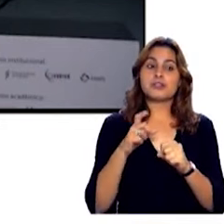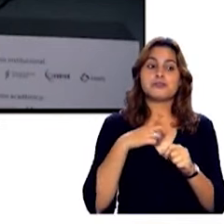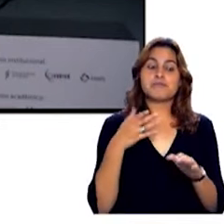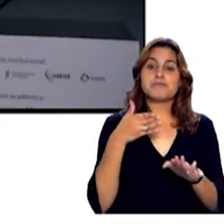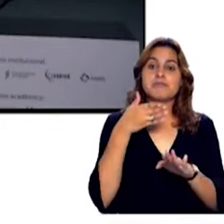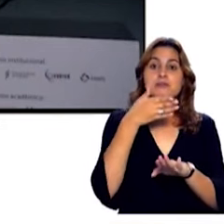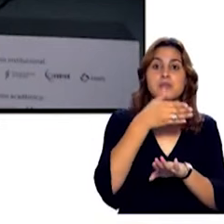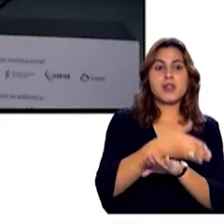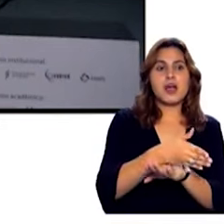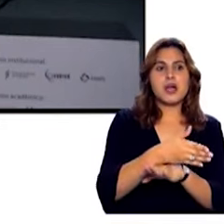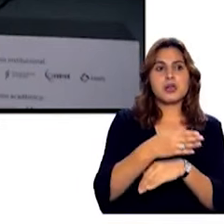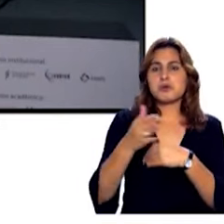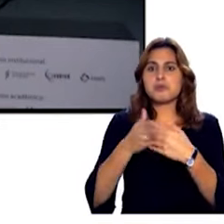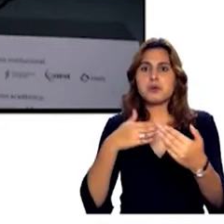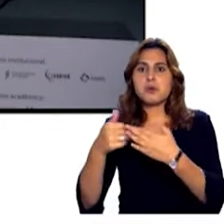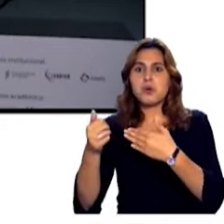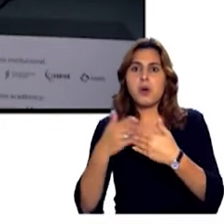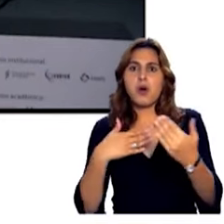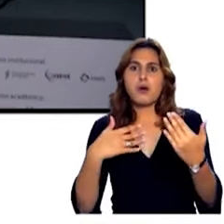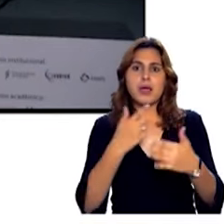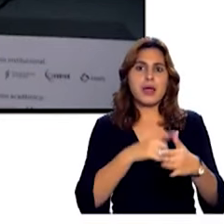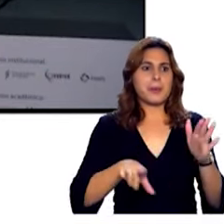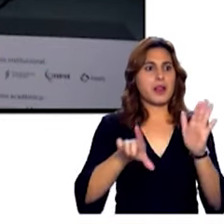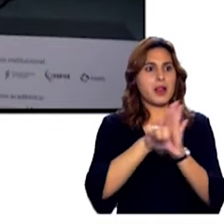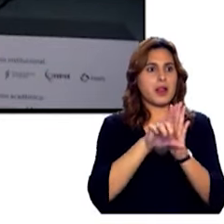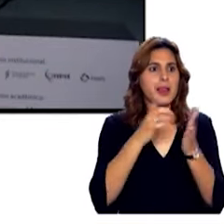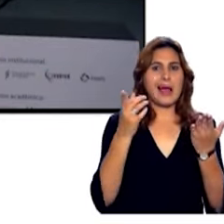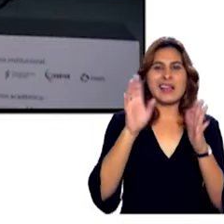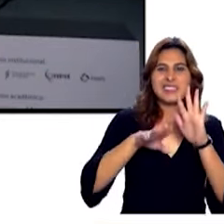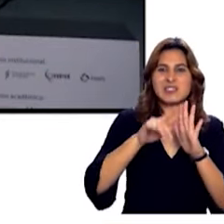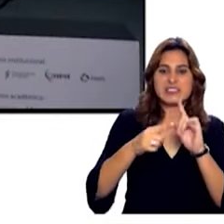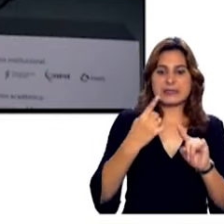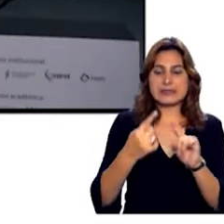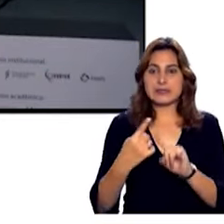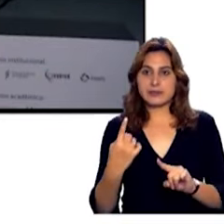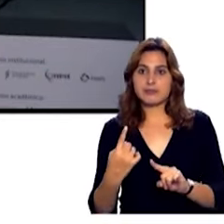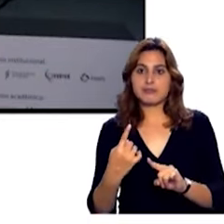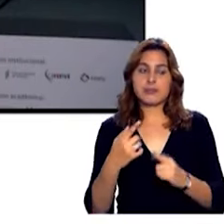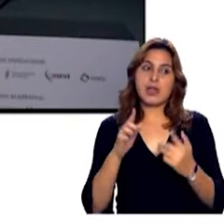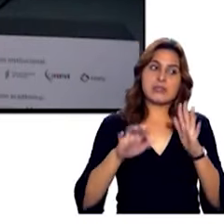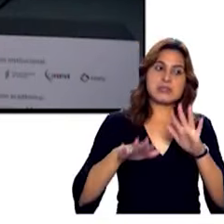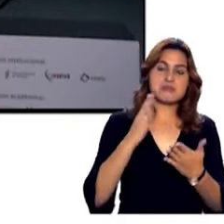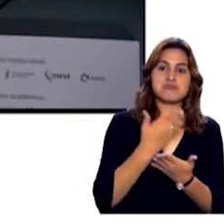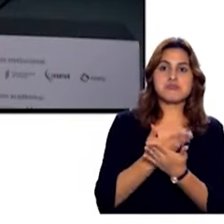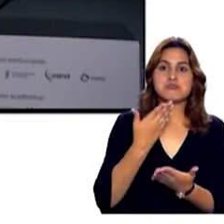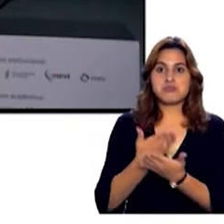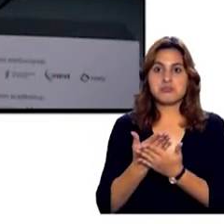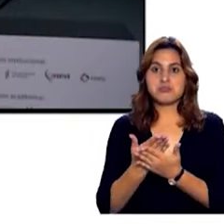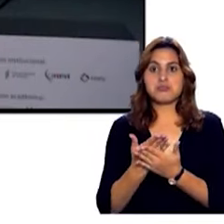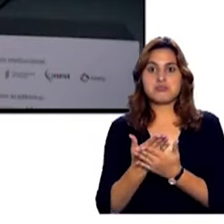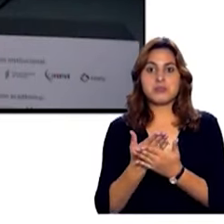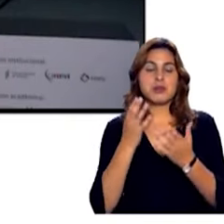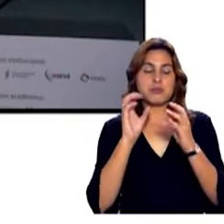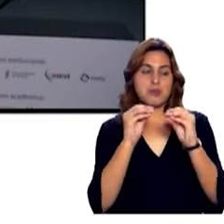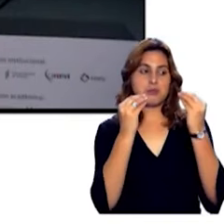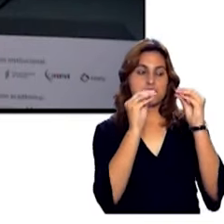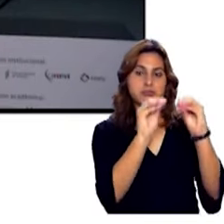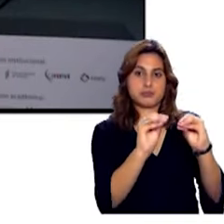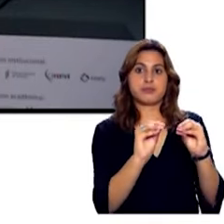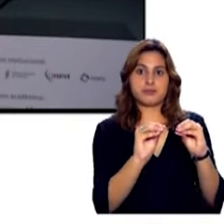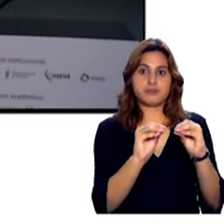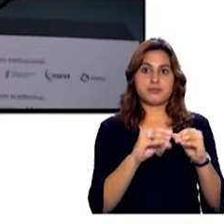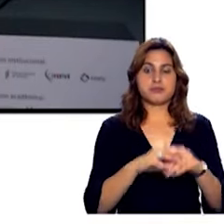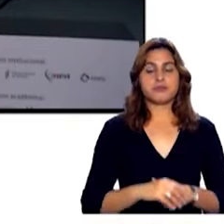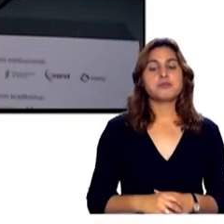del Hecho podían acarrear posteriormente la propia doctrina procesal yaaba quee tambén